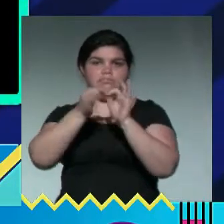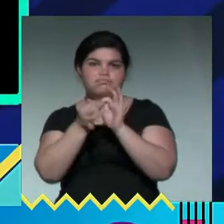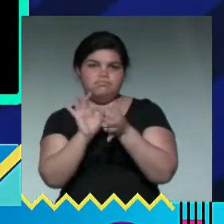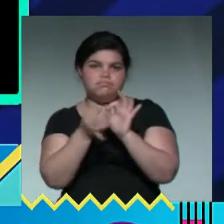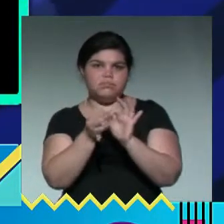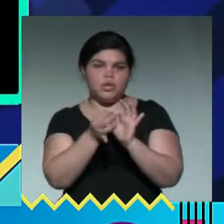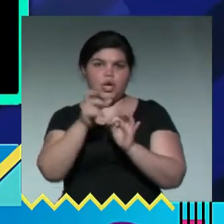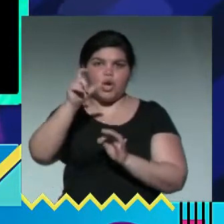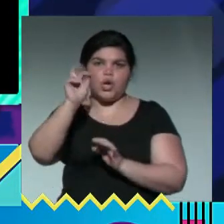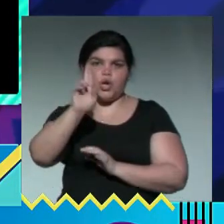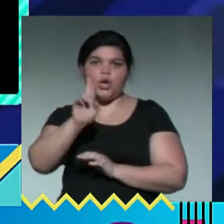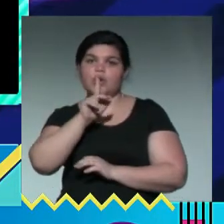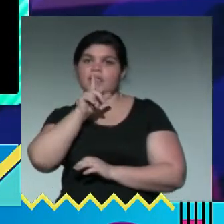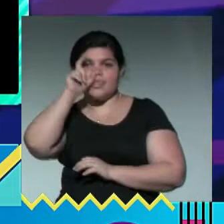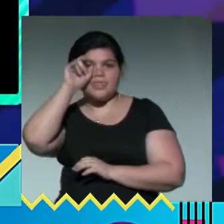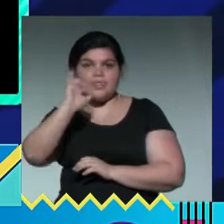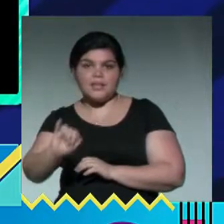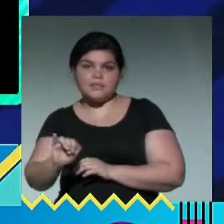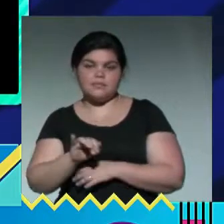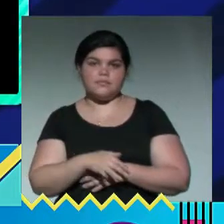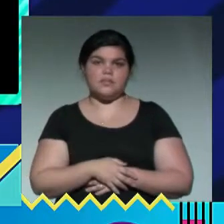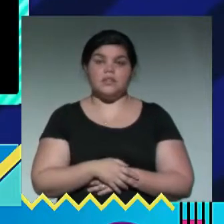ven en ellos la posibilidad de